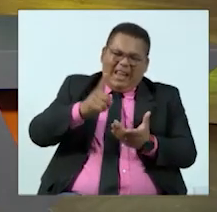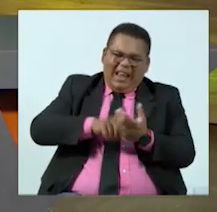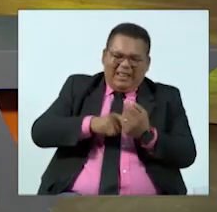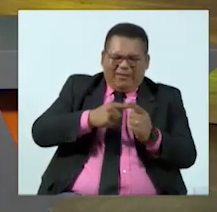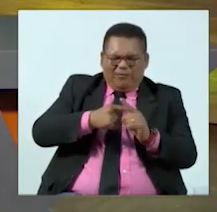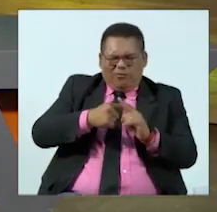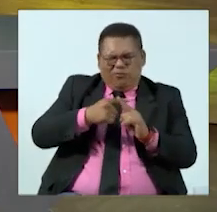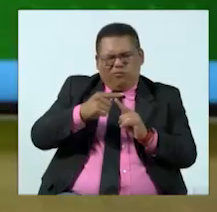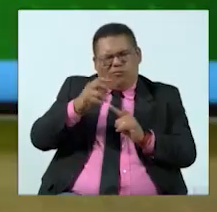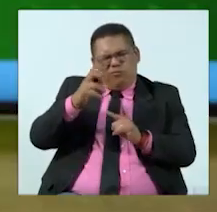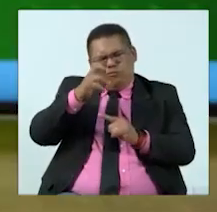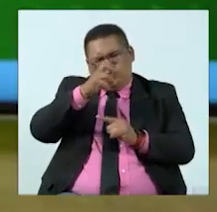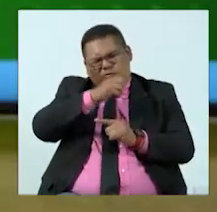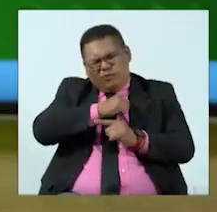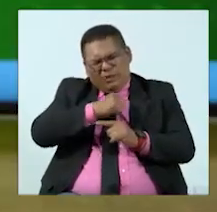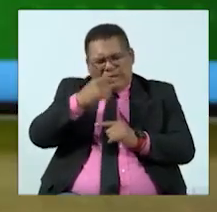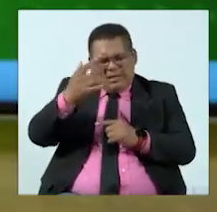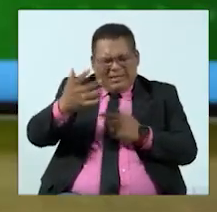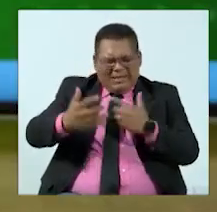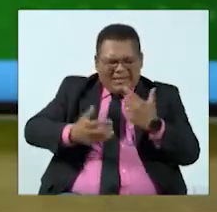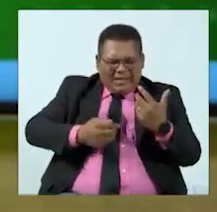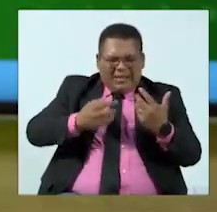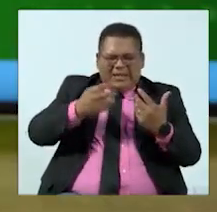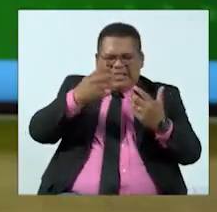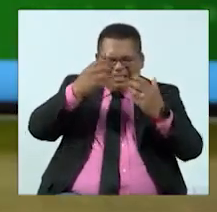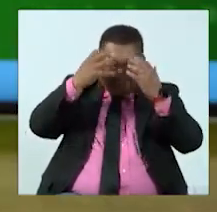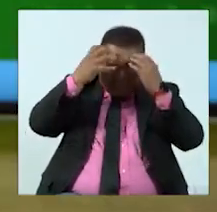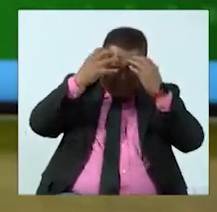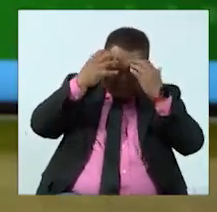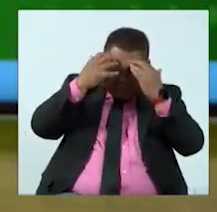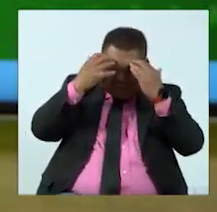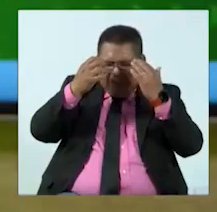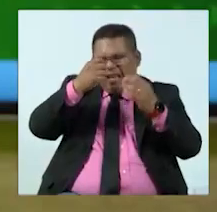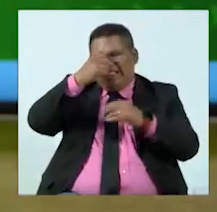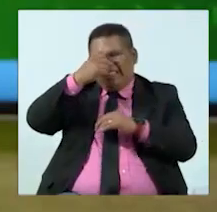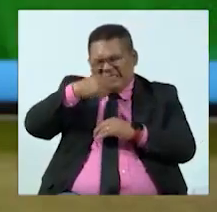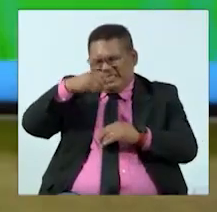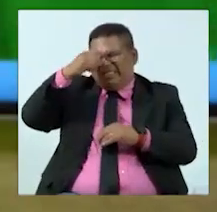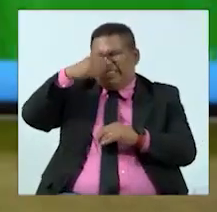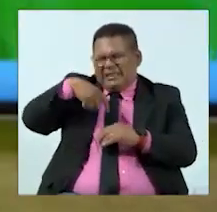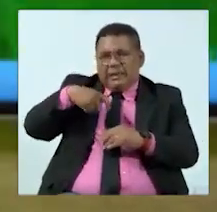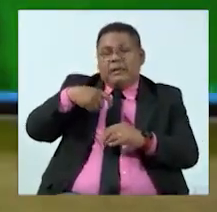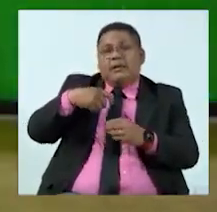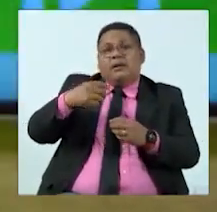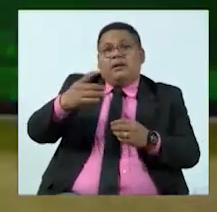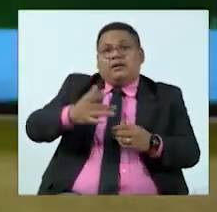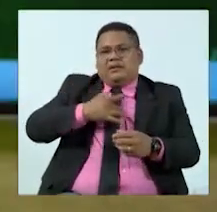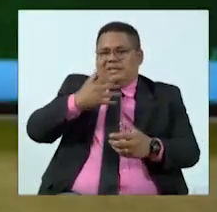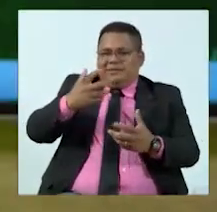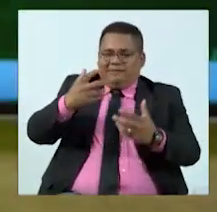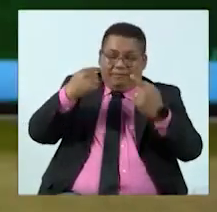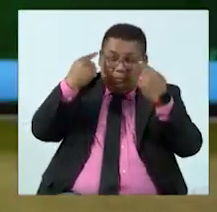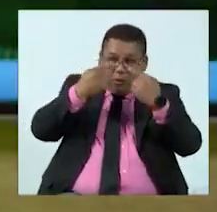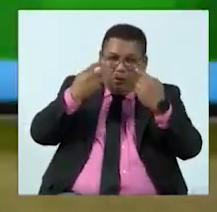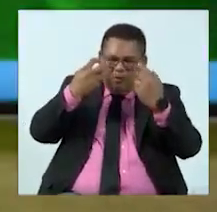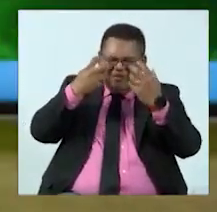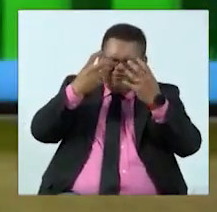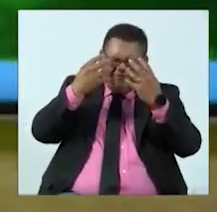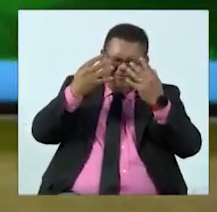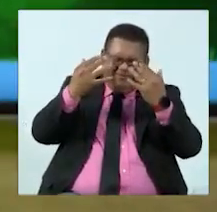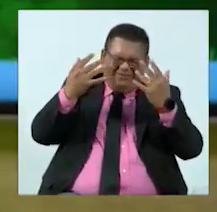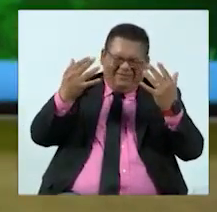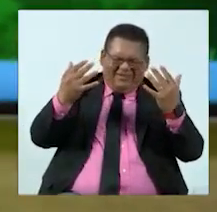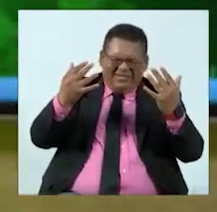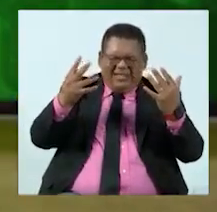eh sensación como si fuera una rinitis voye tener secreción nasal voy a tener irritabilidad en los ojos algo muy